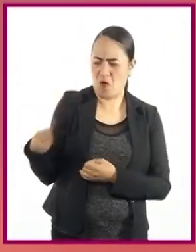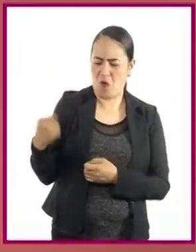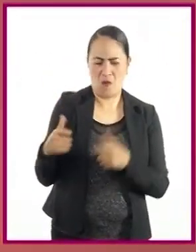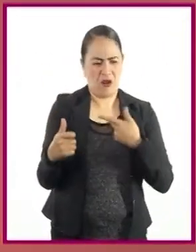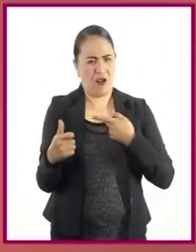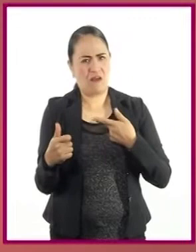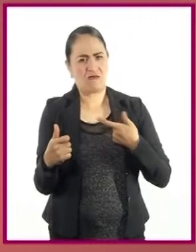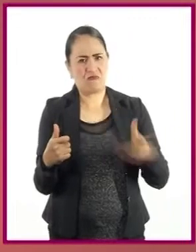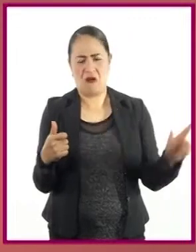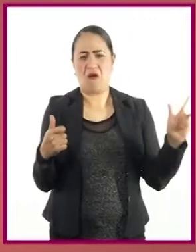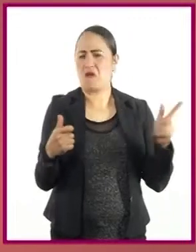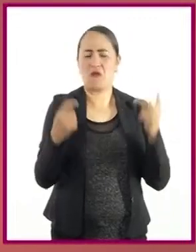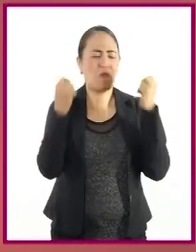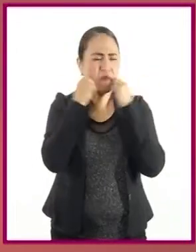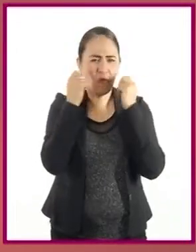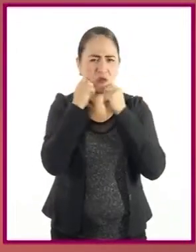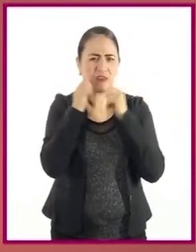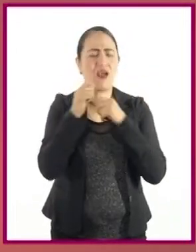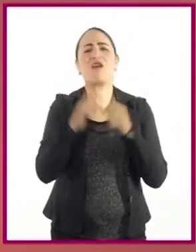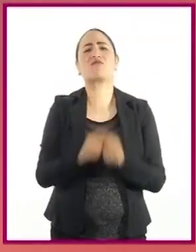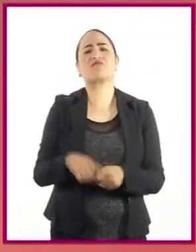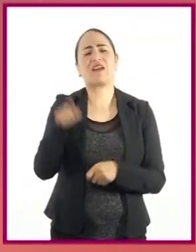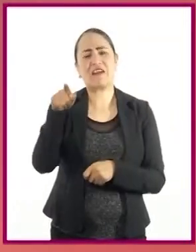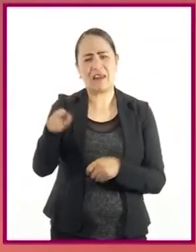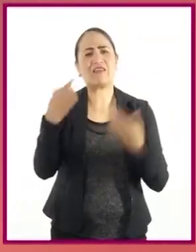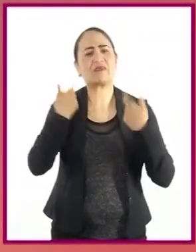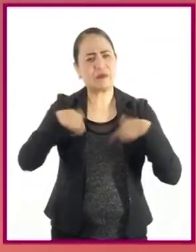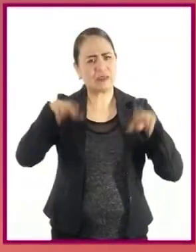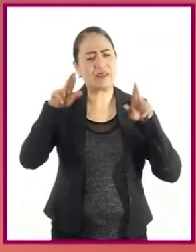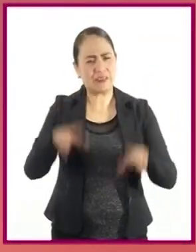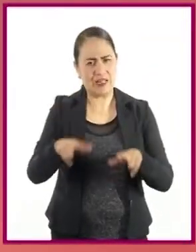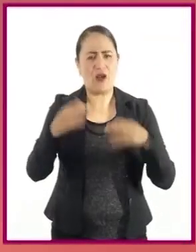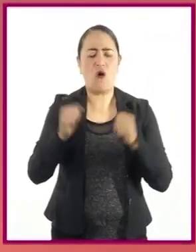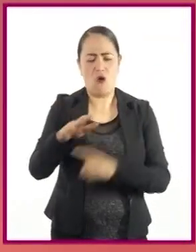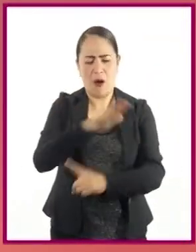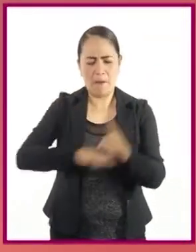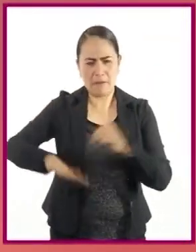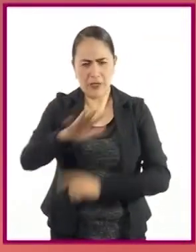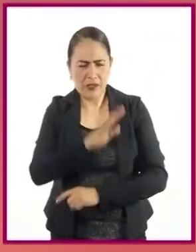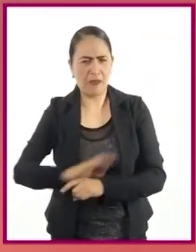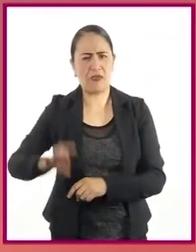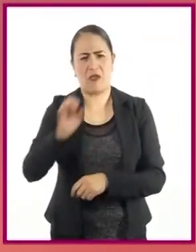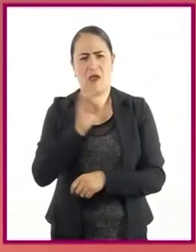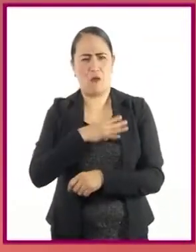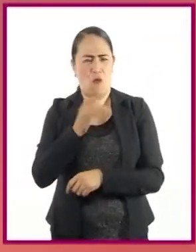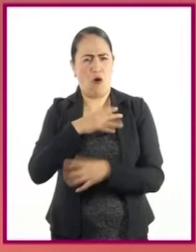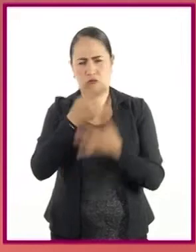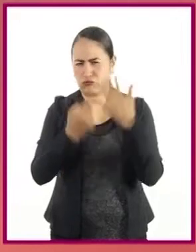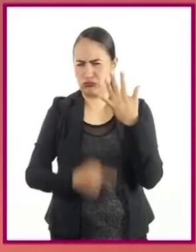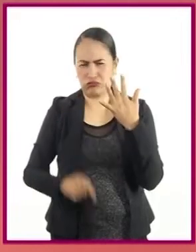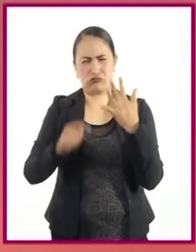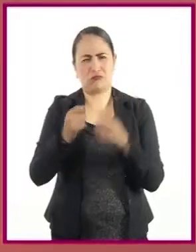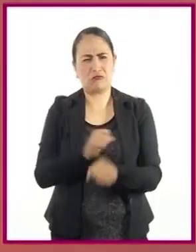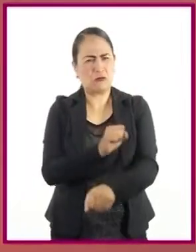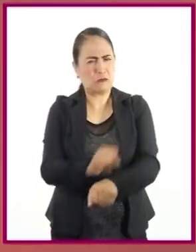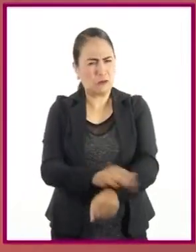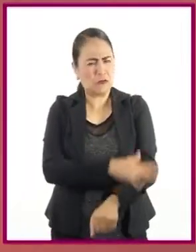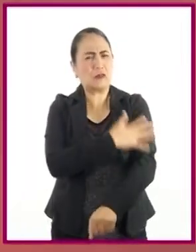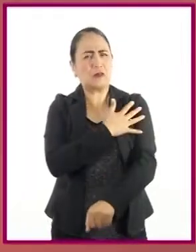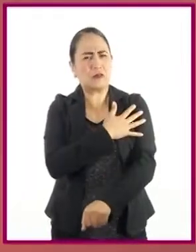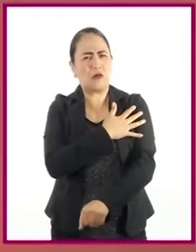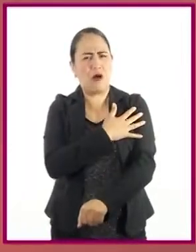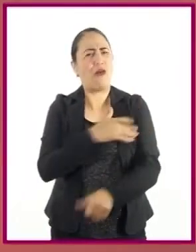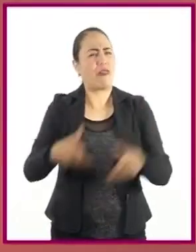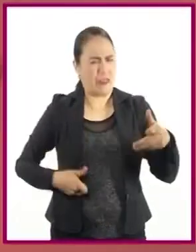existe emoción o ambiente que no pueda ser creado en un guión teatral. ¿No lo crees, Enrique? Pero